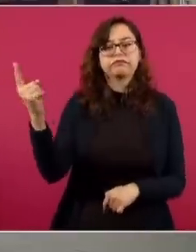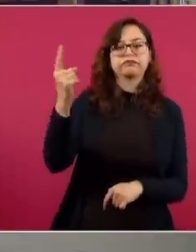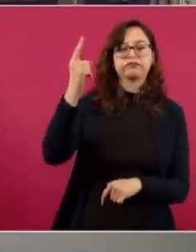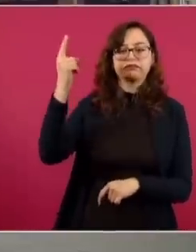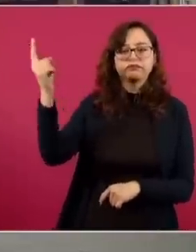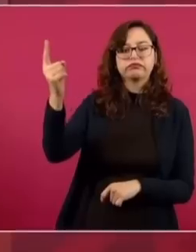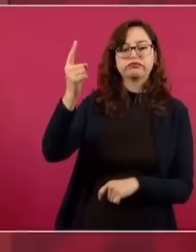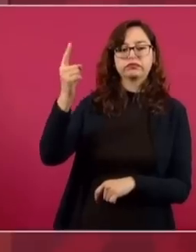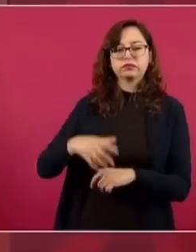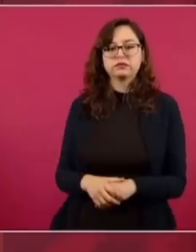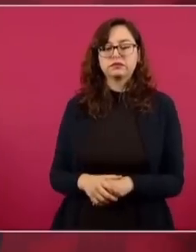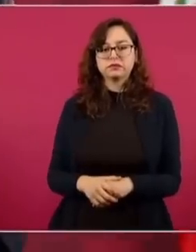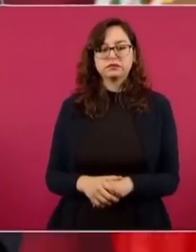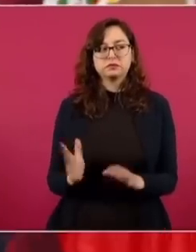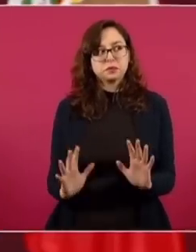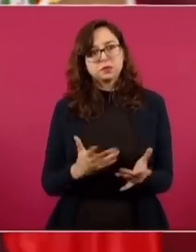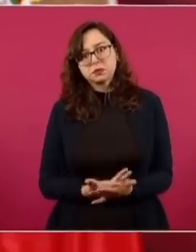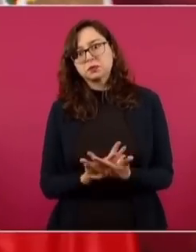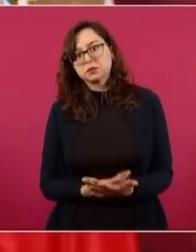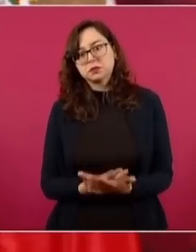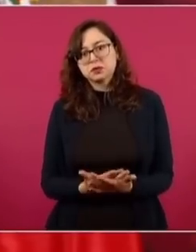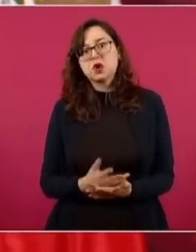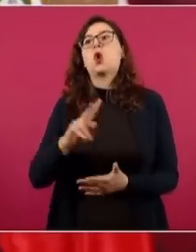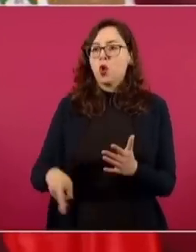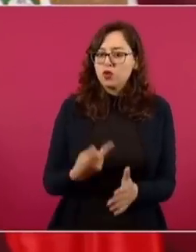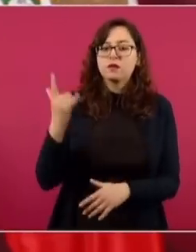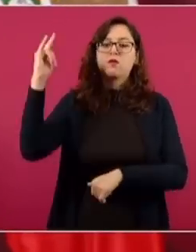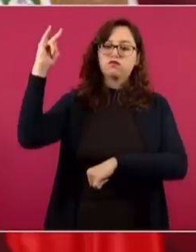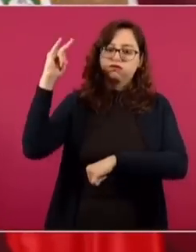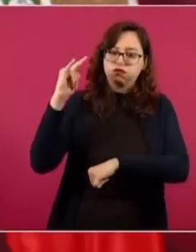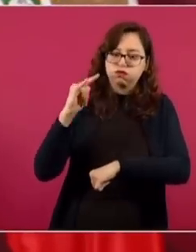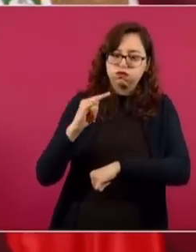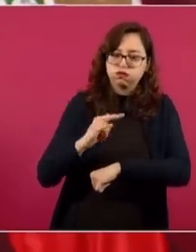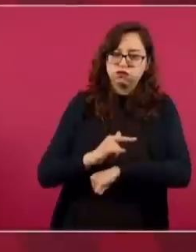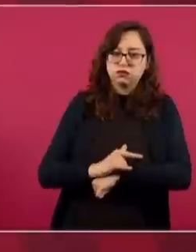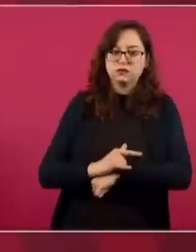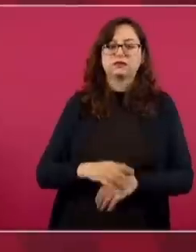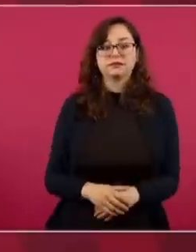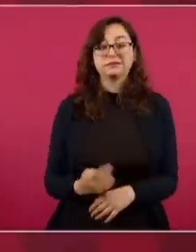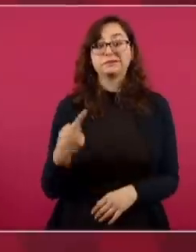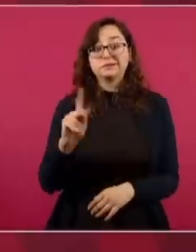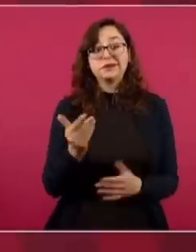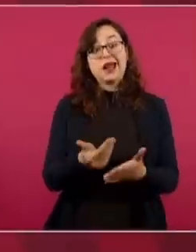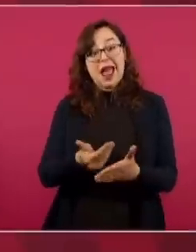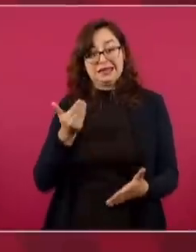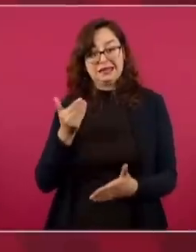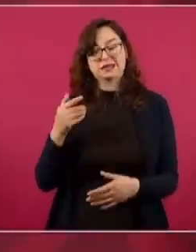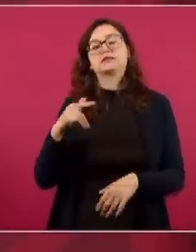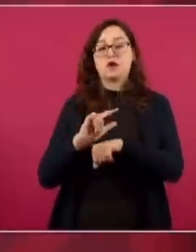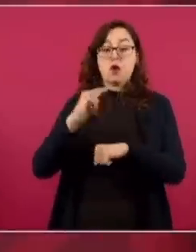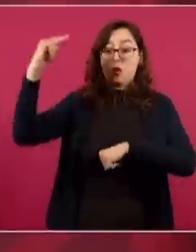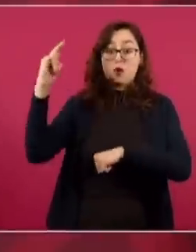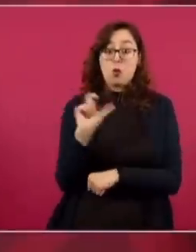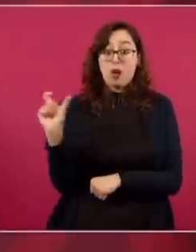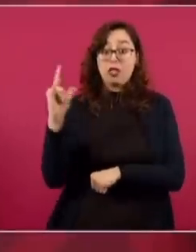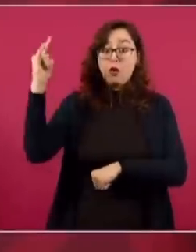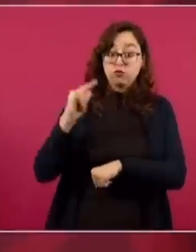vuelta. Y ya, bajamos, pero antes dice el piloto, por el sonido,